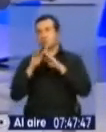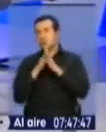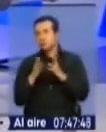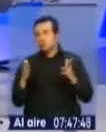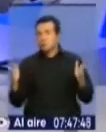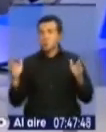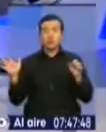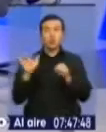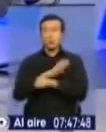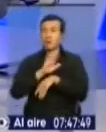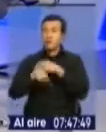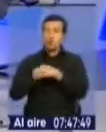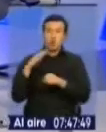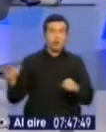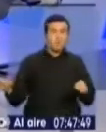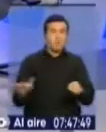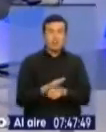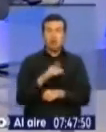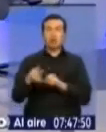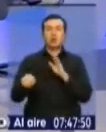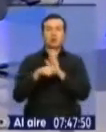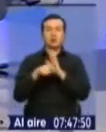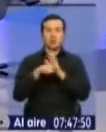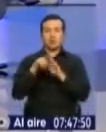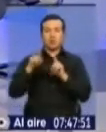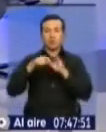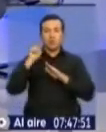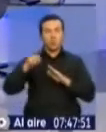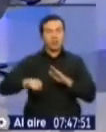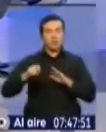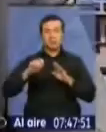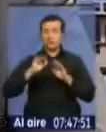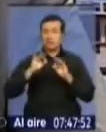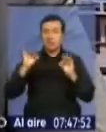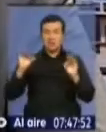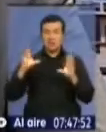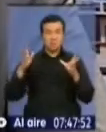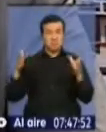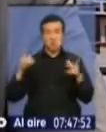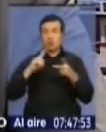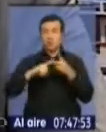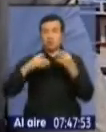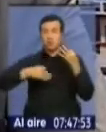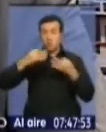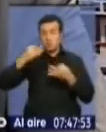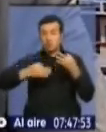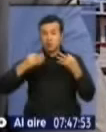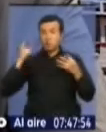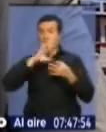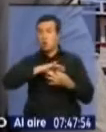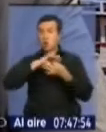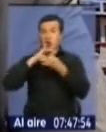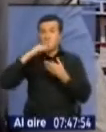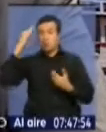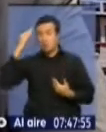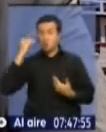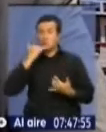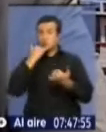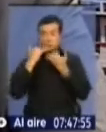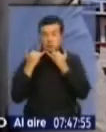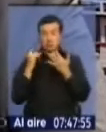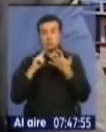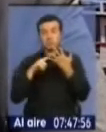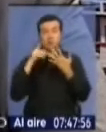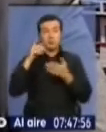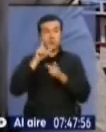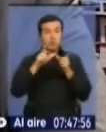el balance es claramente negativo. Tenemos jueces de muy mal nivel jurídico, tenemos una justicia impregnada por lo político, tenemos una ciudadanía que